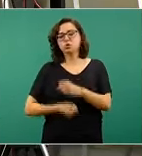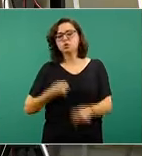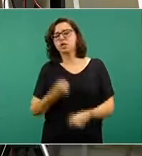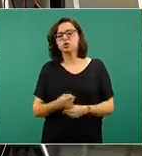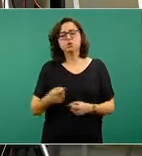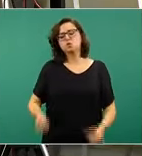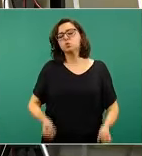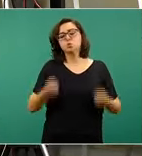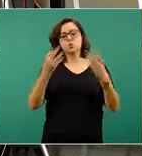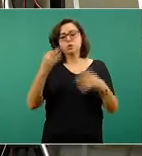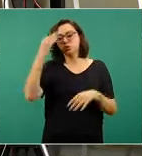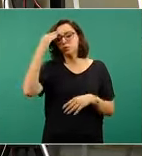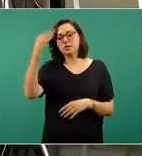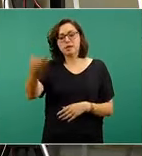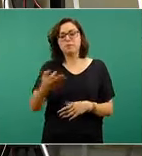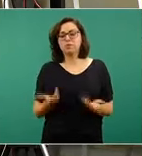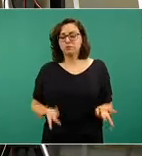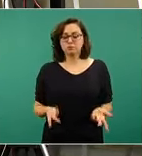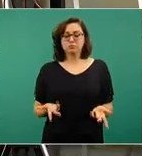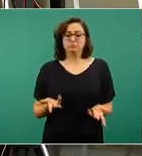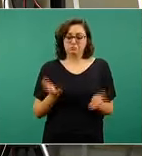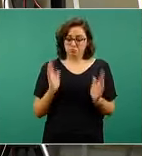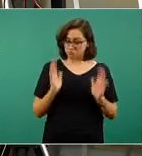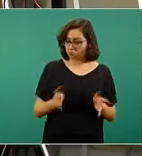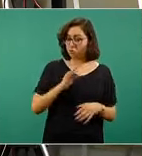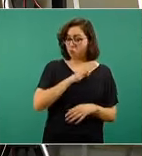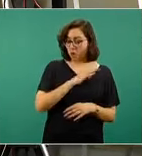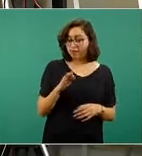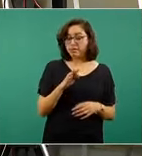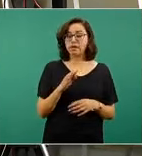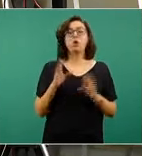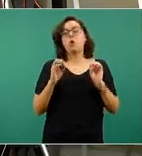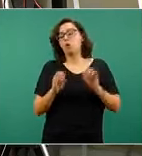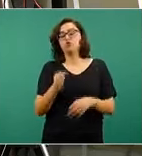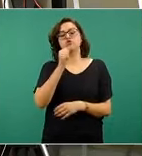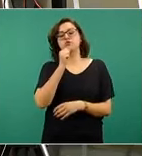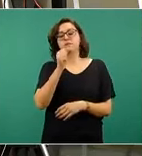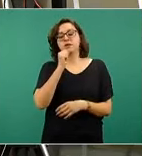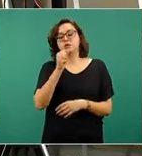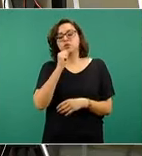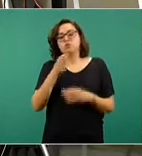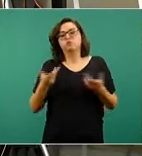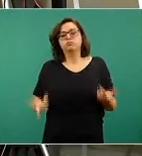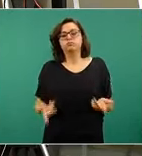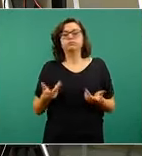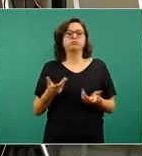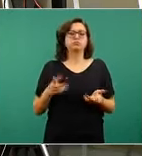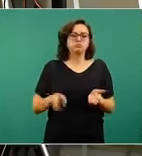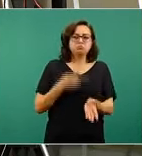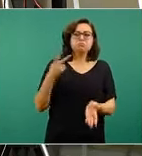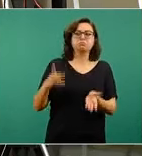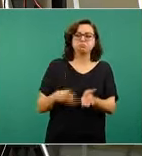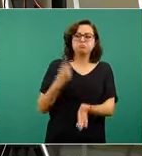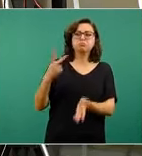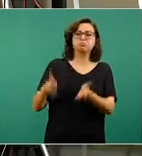son lentas o ya nos podríamos ir aproximando, y si será anual y si